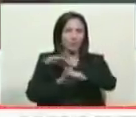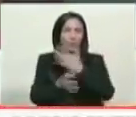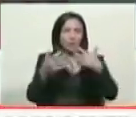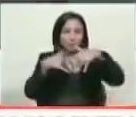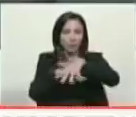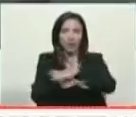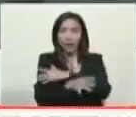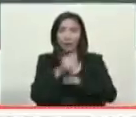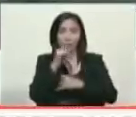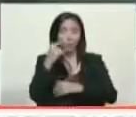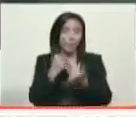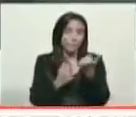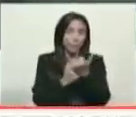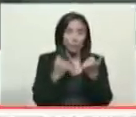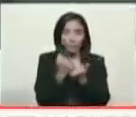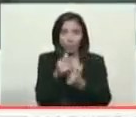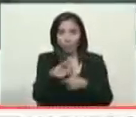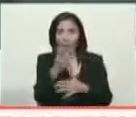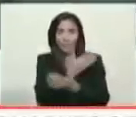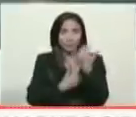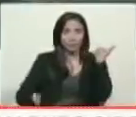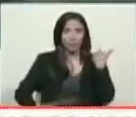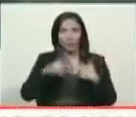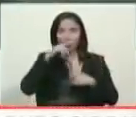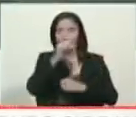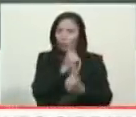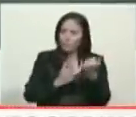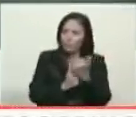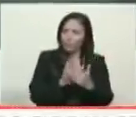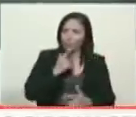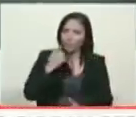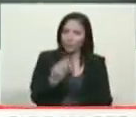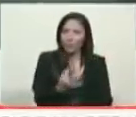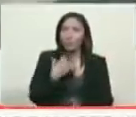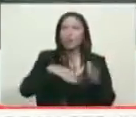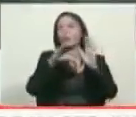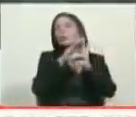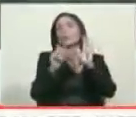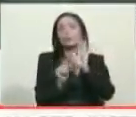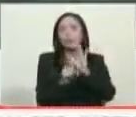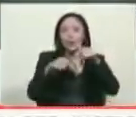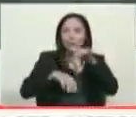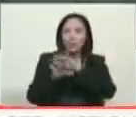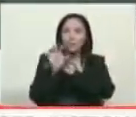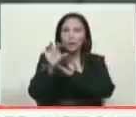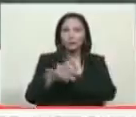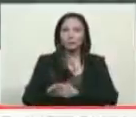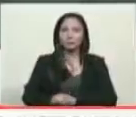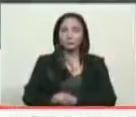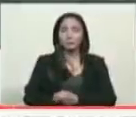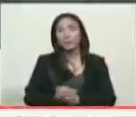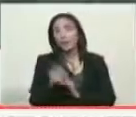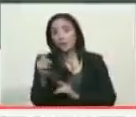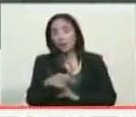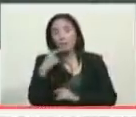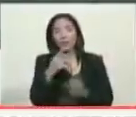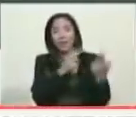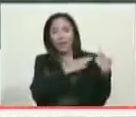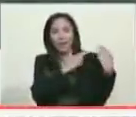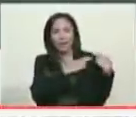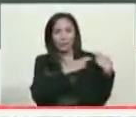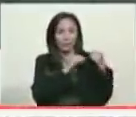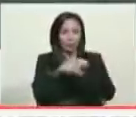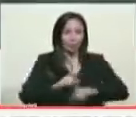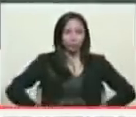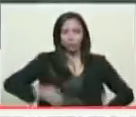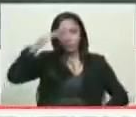apoyo al hermano presidente Nicolás Maduro como presidente constitucional de la República y además comandante en jefe de la Fuerza Armada